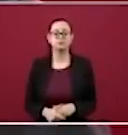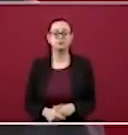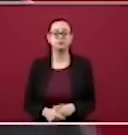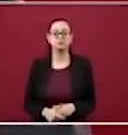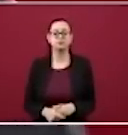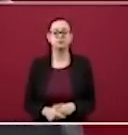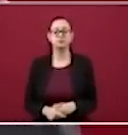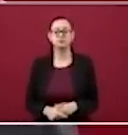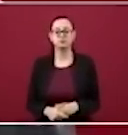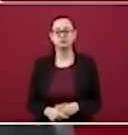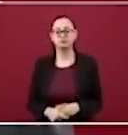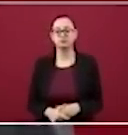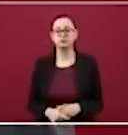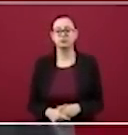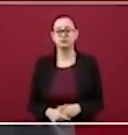tenerlos